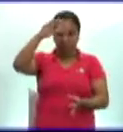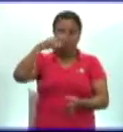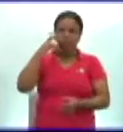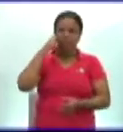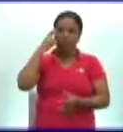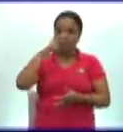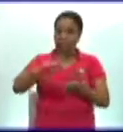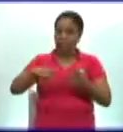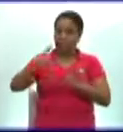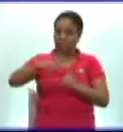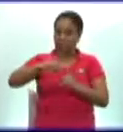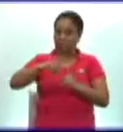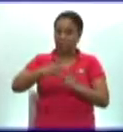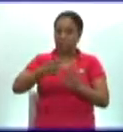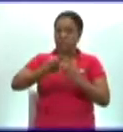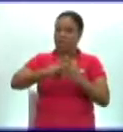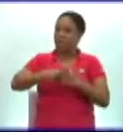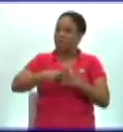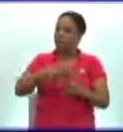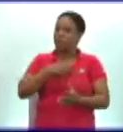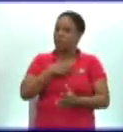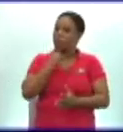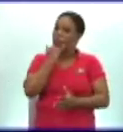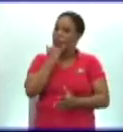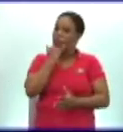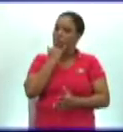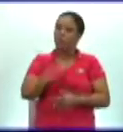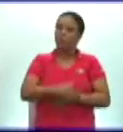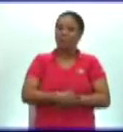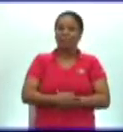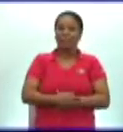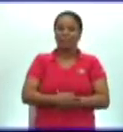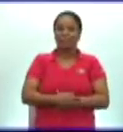la tarea y arreglen si tuvieron algún error.